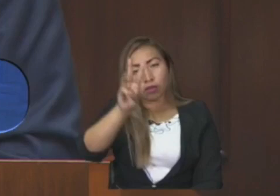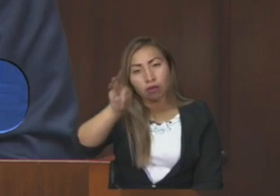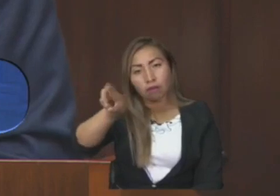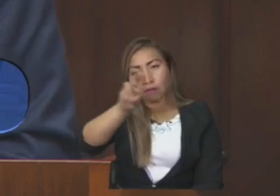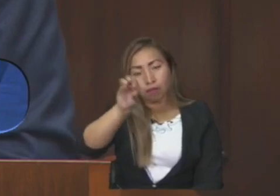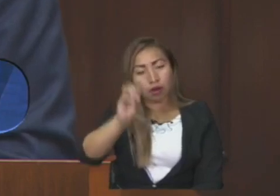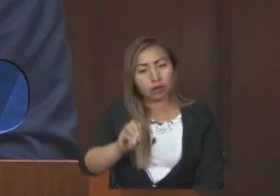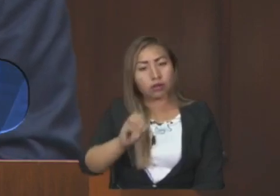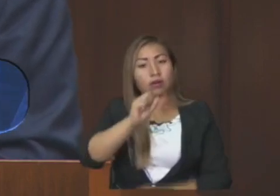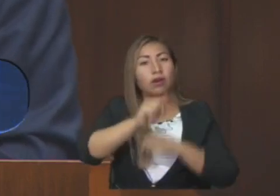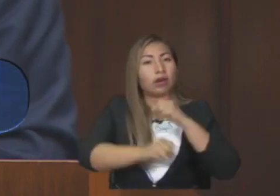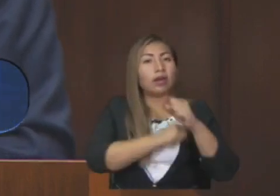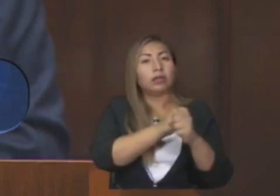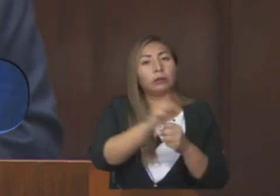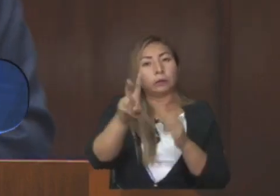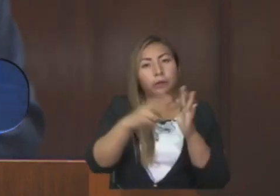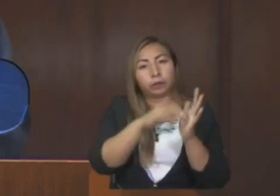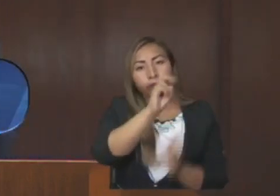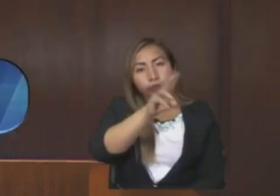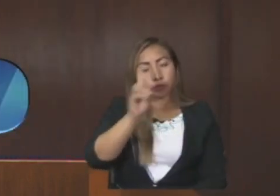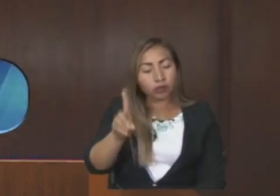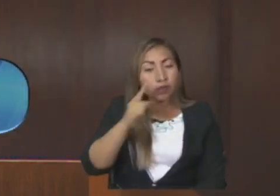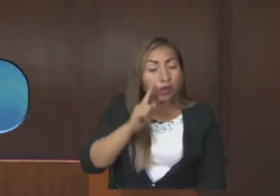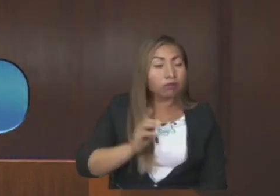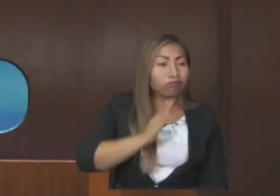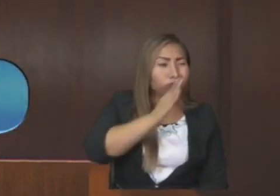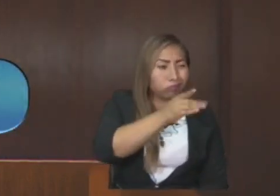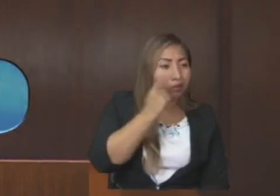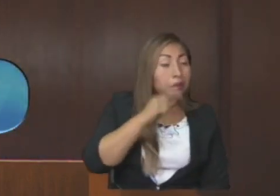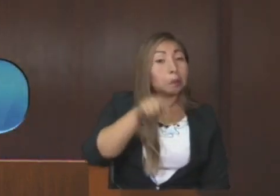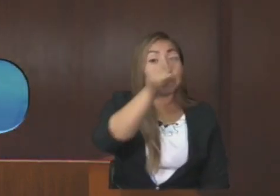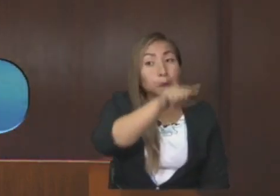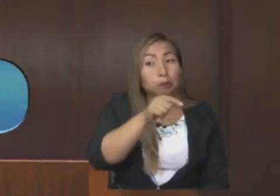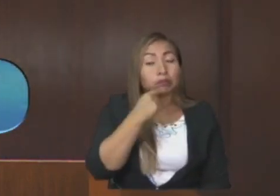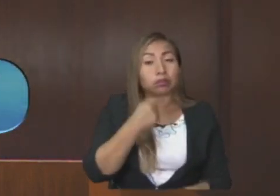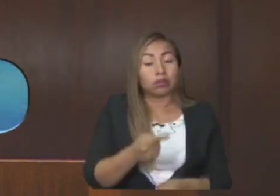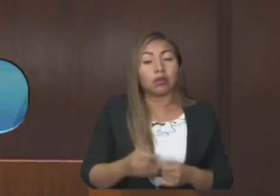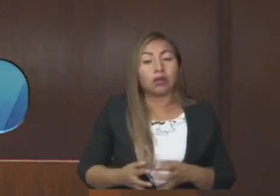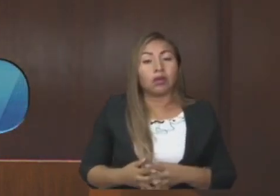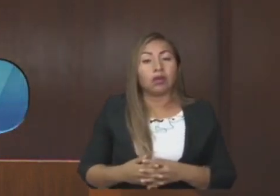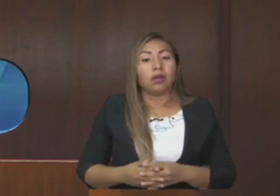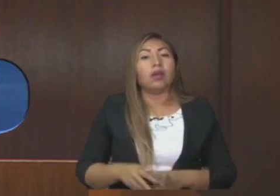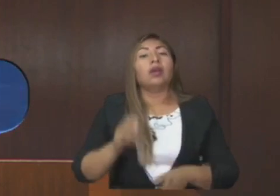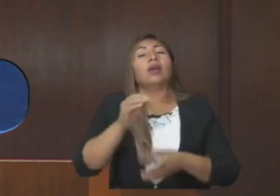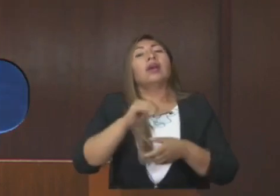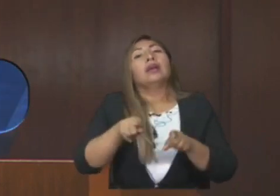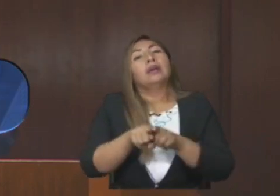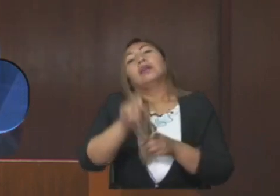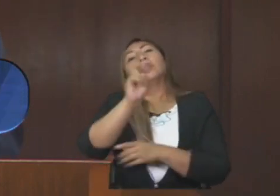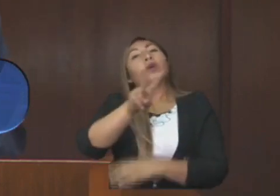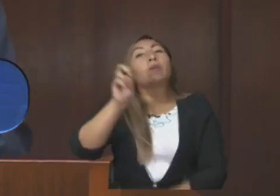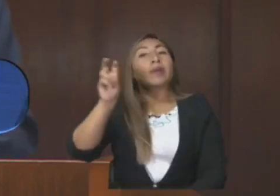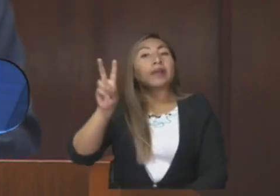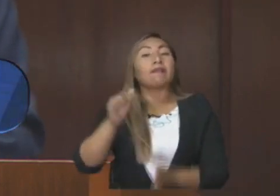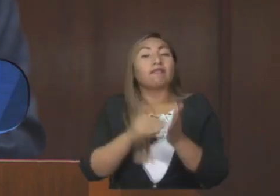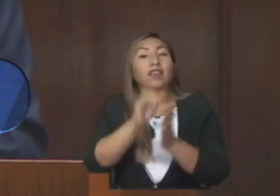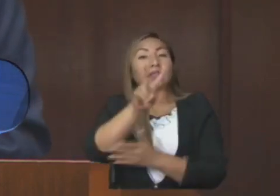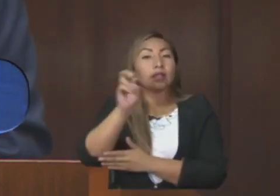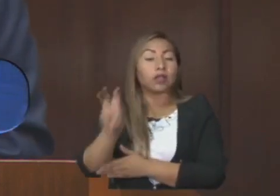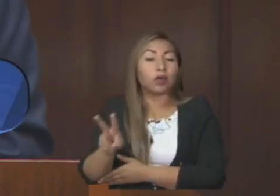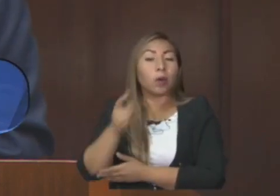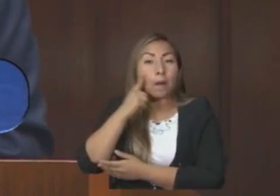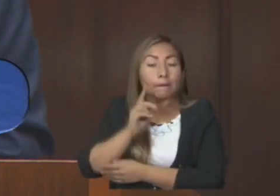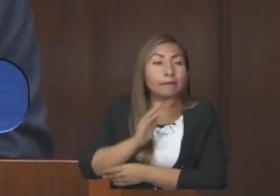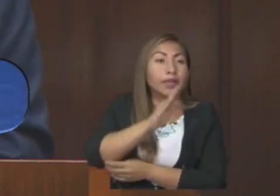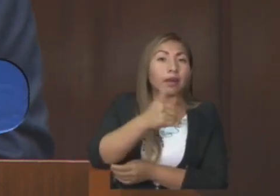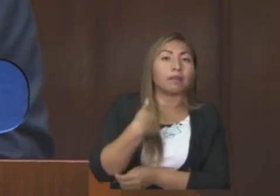del 2021. Finalmente, presidente, en el año 2022 se realizó una inspección por parte del